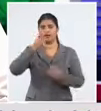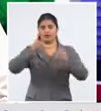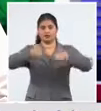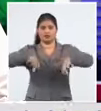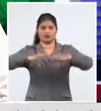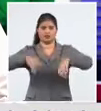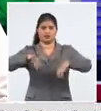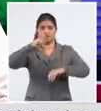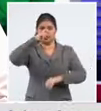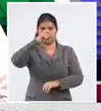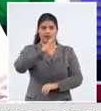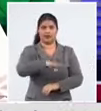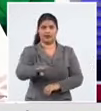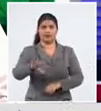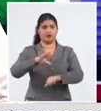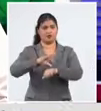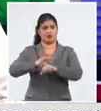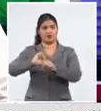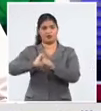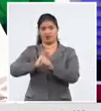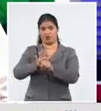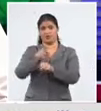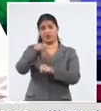años diagnosticados en el día de ayer.